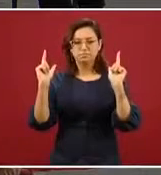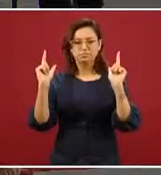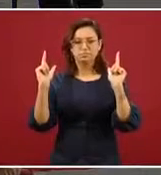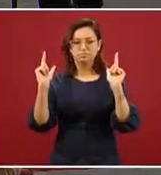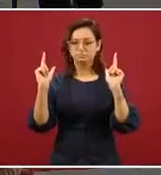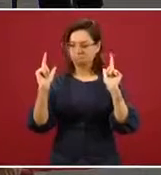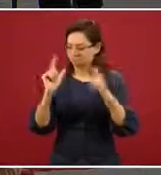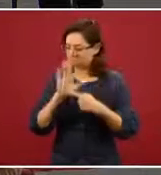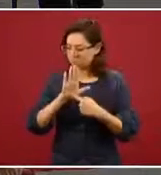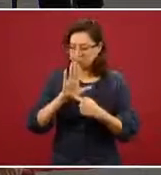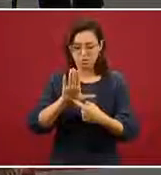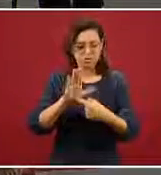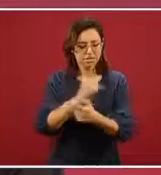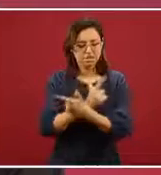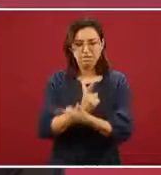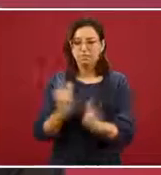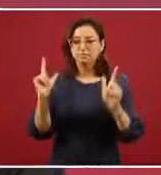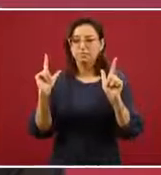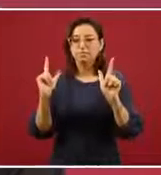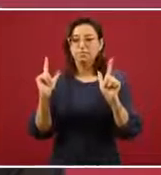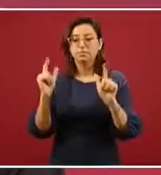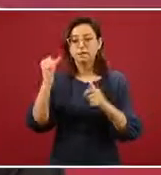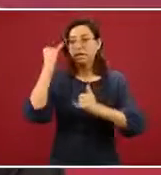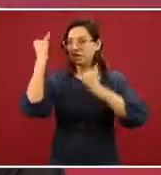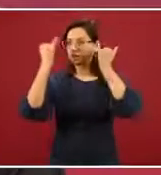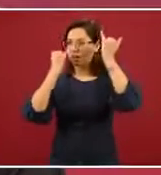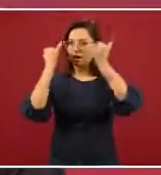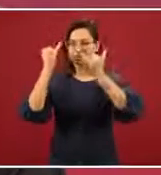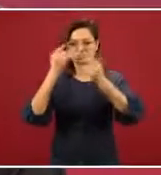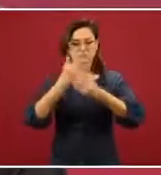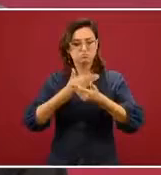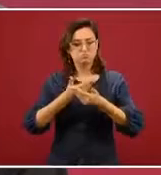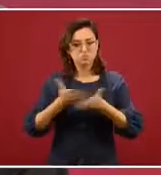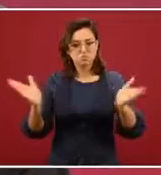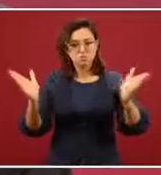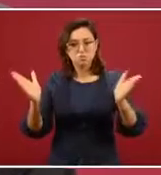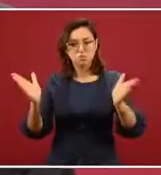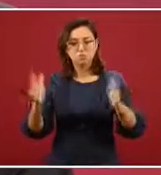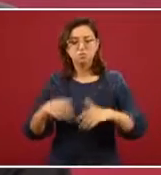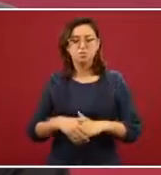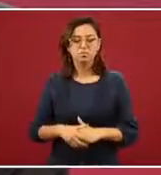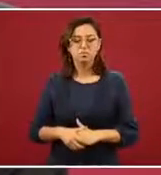libre manifestación de ideas.